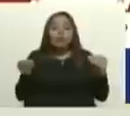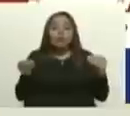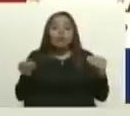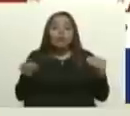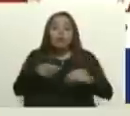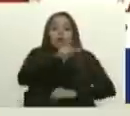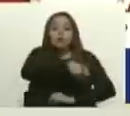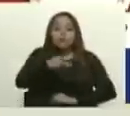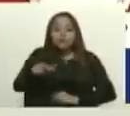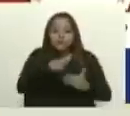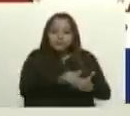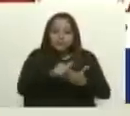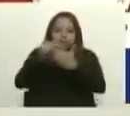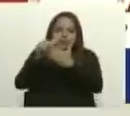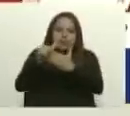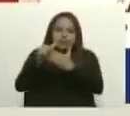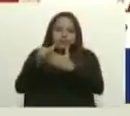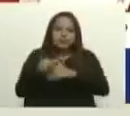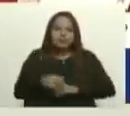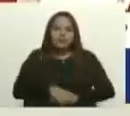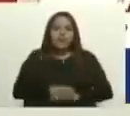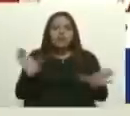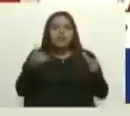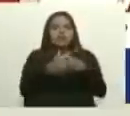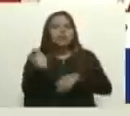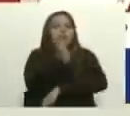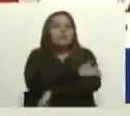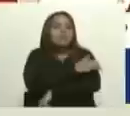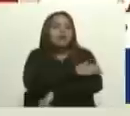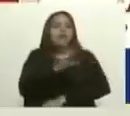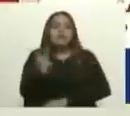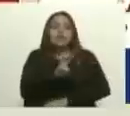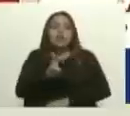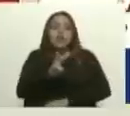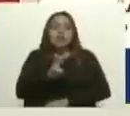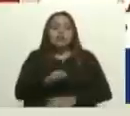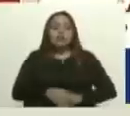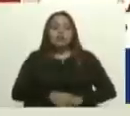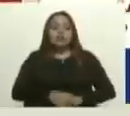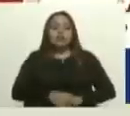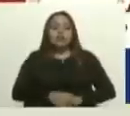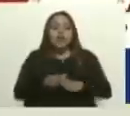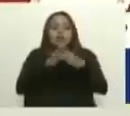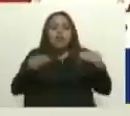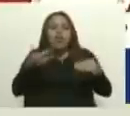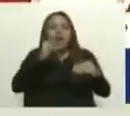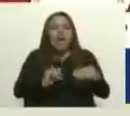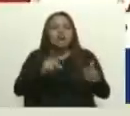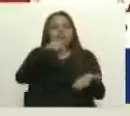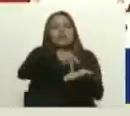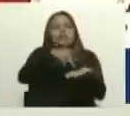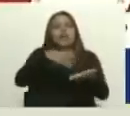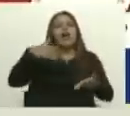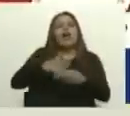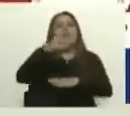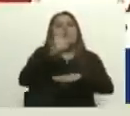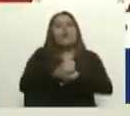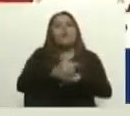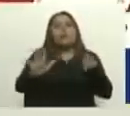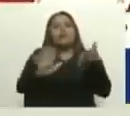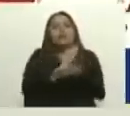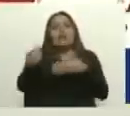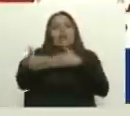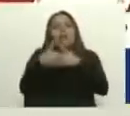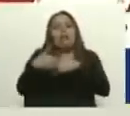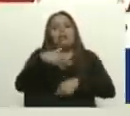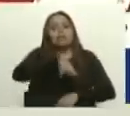los dirigentes y las dirigentes de la oposición venezolana han sido parte de esta agresión contra